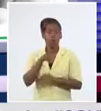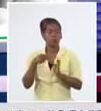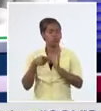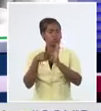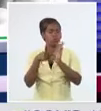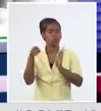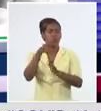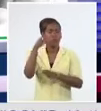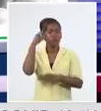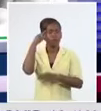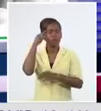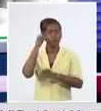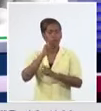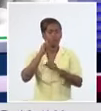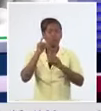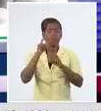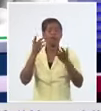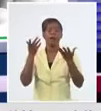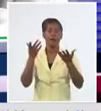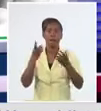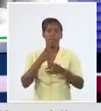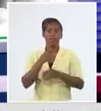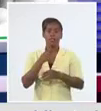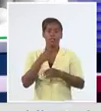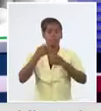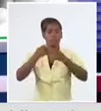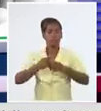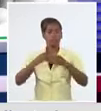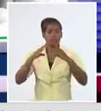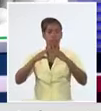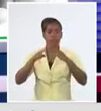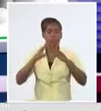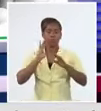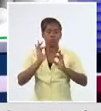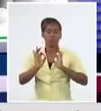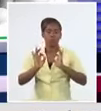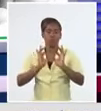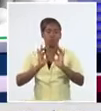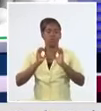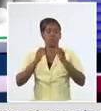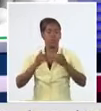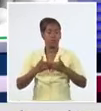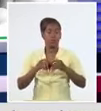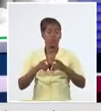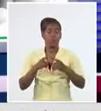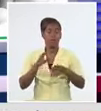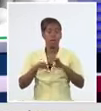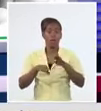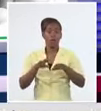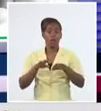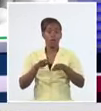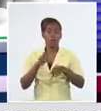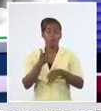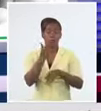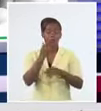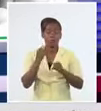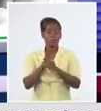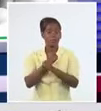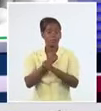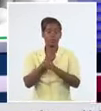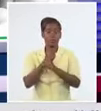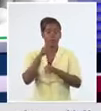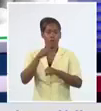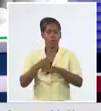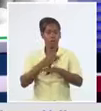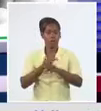actitudes irresponsables, llevarnos a actitudes irresponsables, las negligencias y los incumplimientos. Nosotros nos